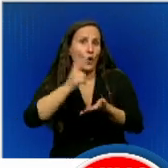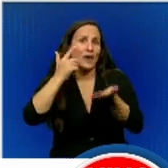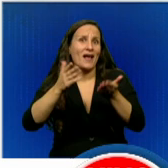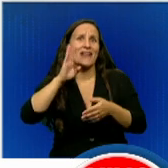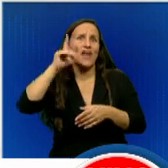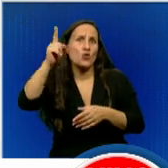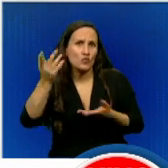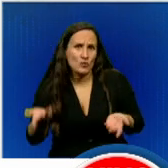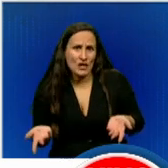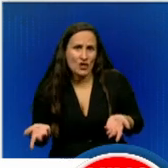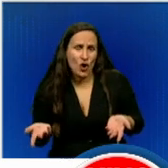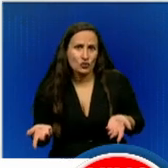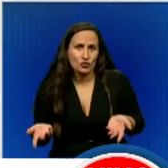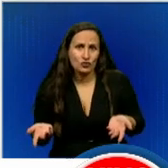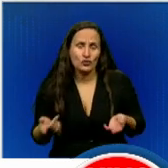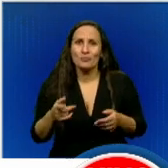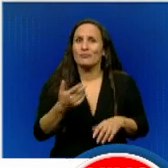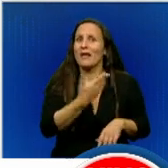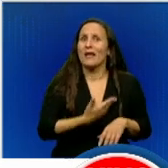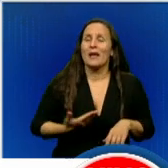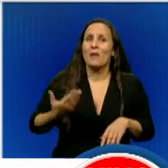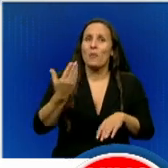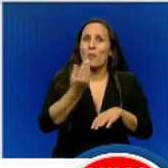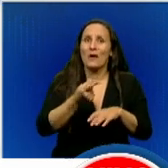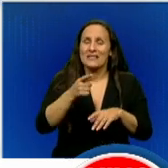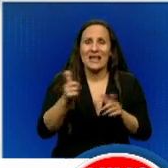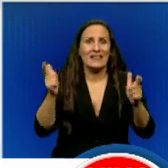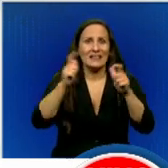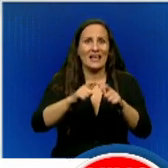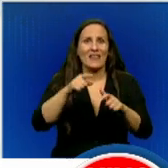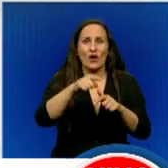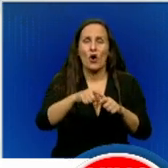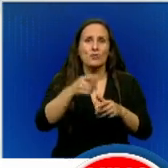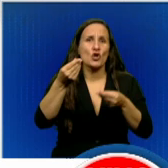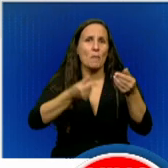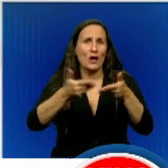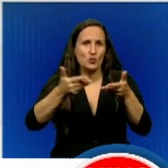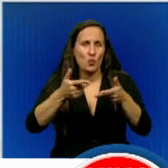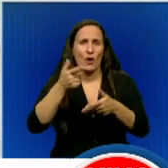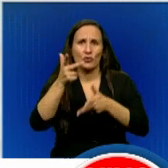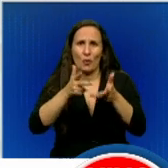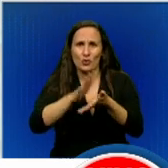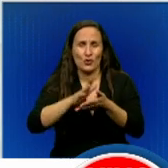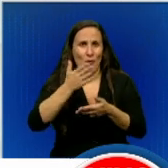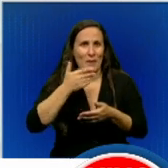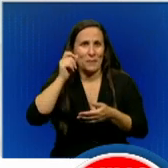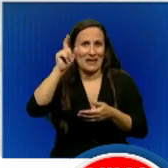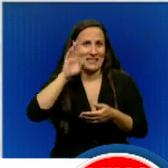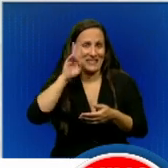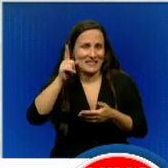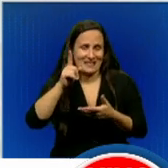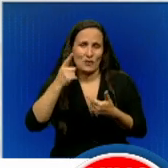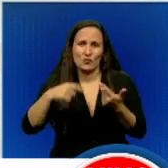llamó mucho la atención lo hacía el presidente de la de la comisión de presupuesto de la cámara que el ecosistema